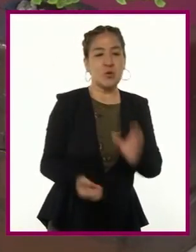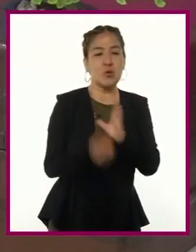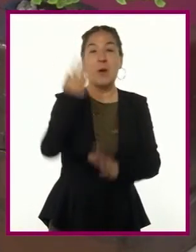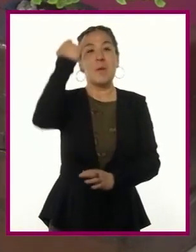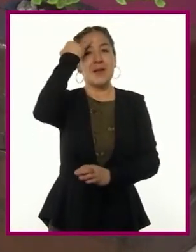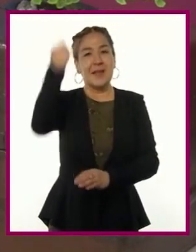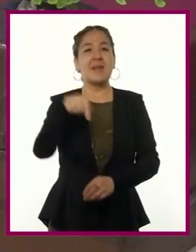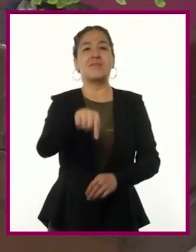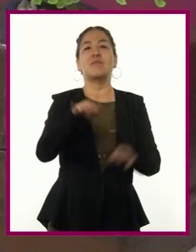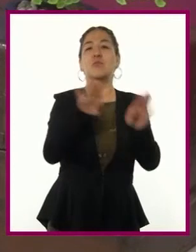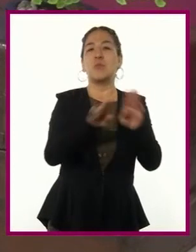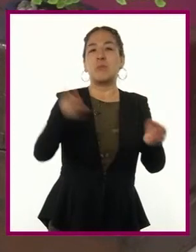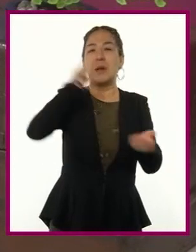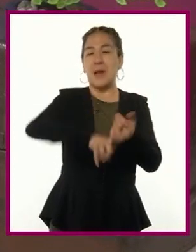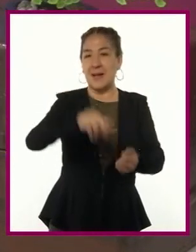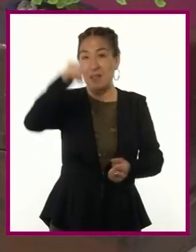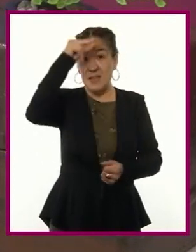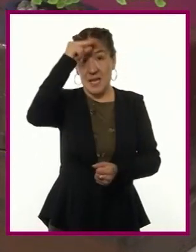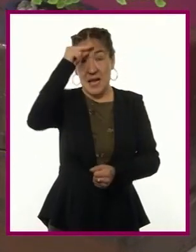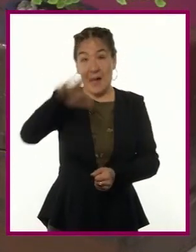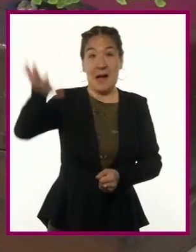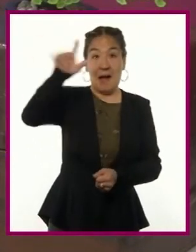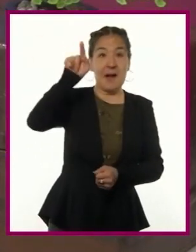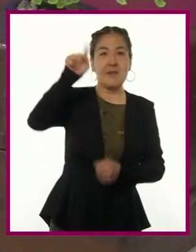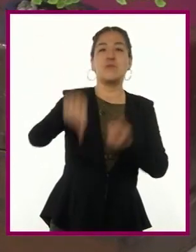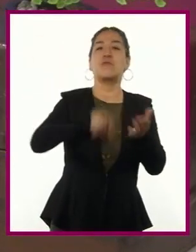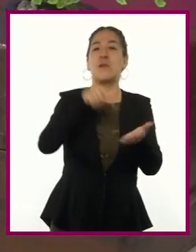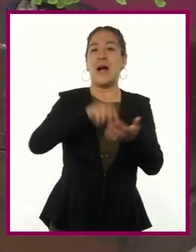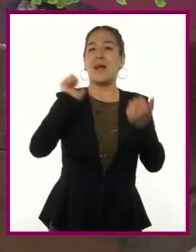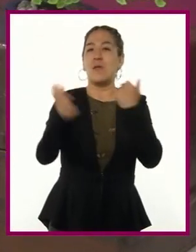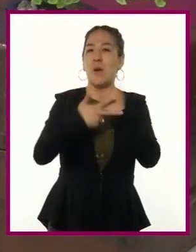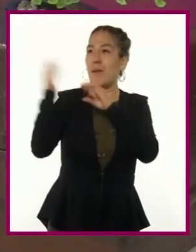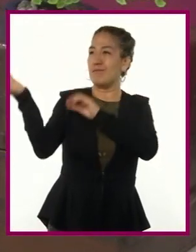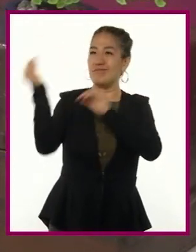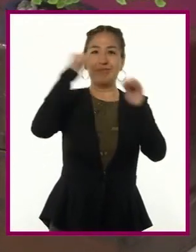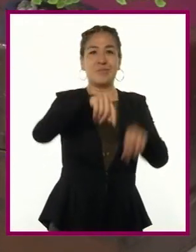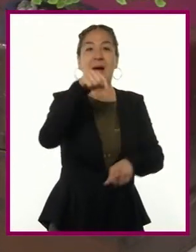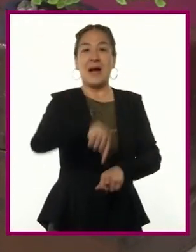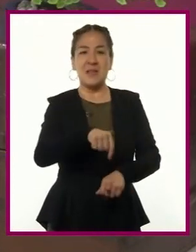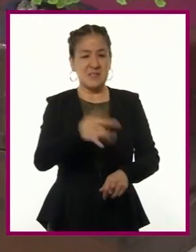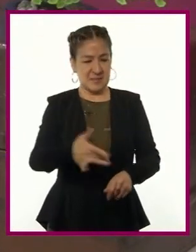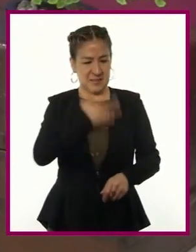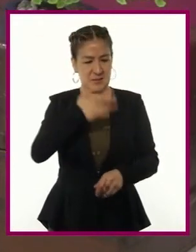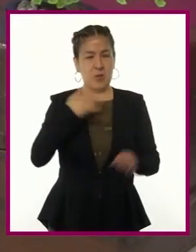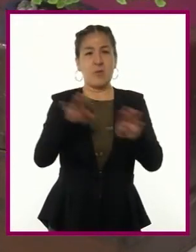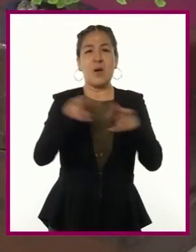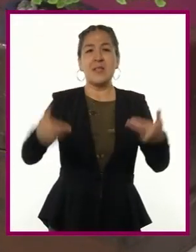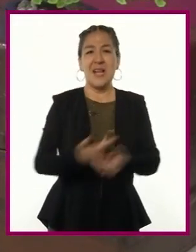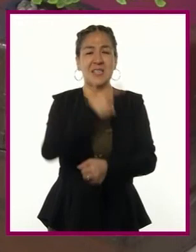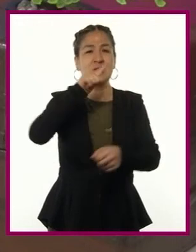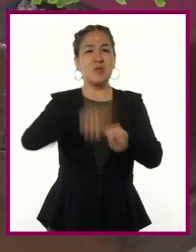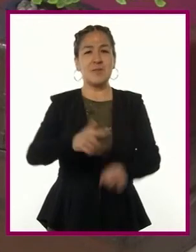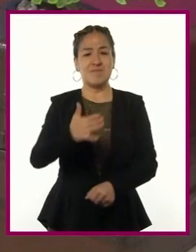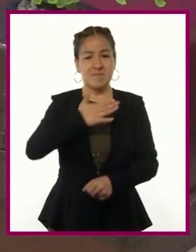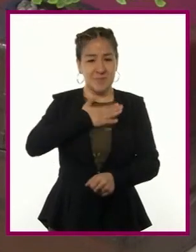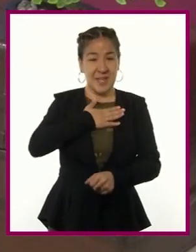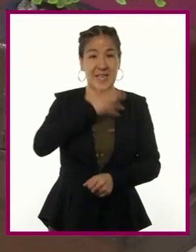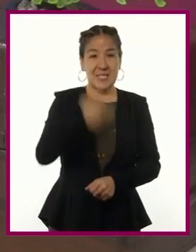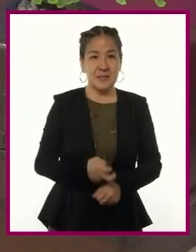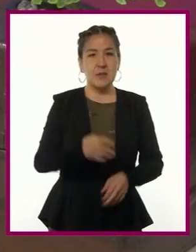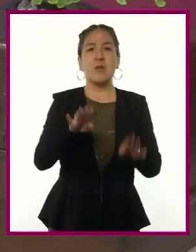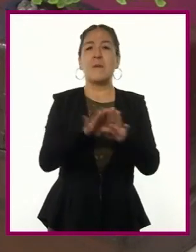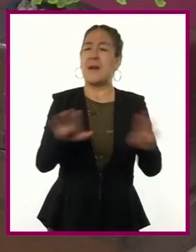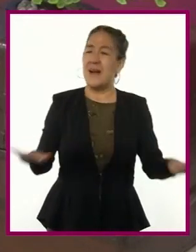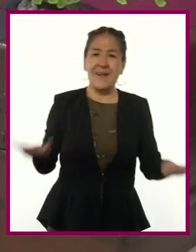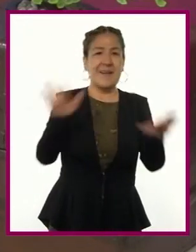innovaciones intelectuales que se estaban gestando en Europa, lo que provocó que los sentimientos nacionalistas de los criollos se